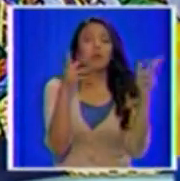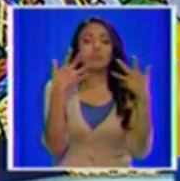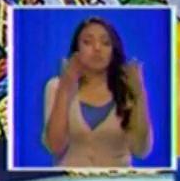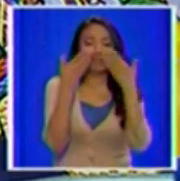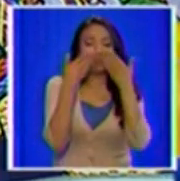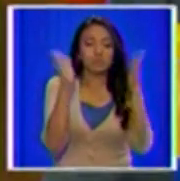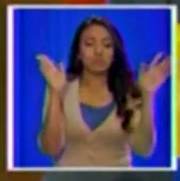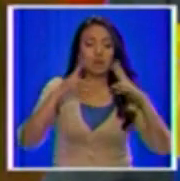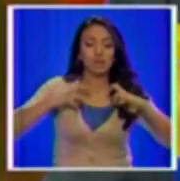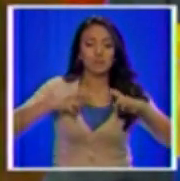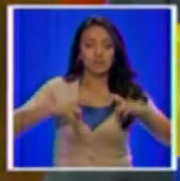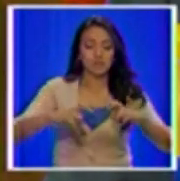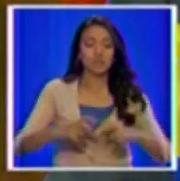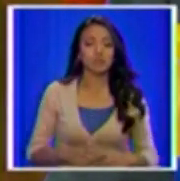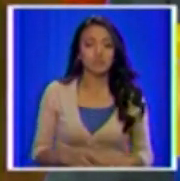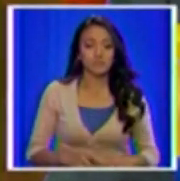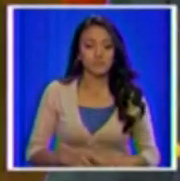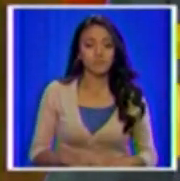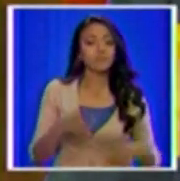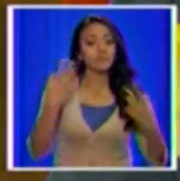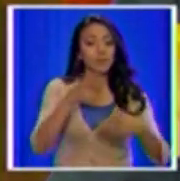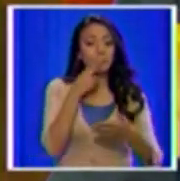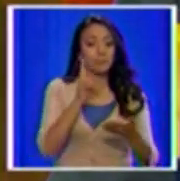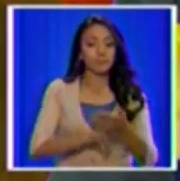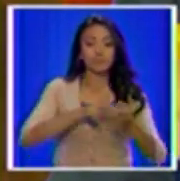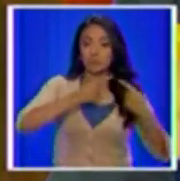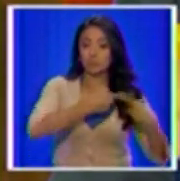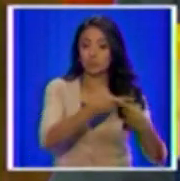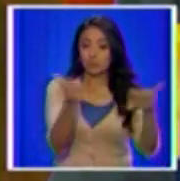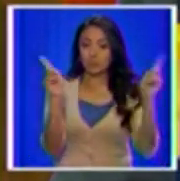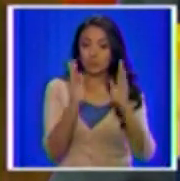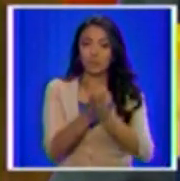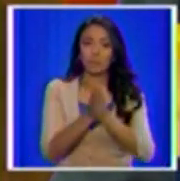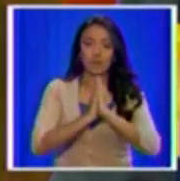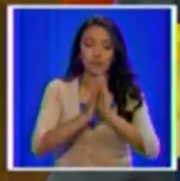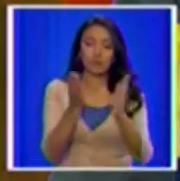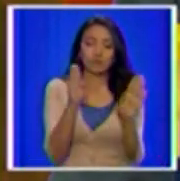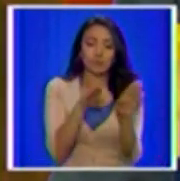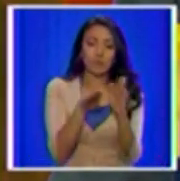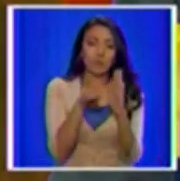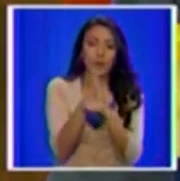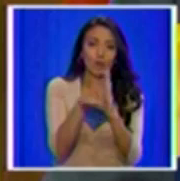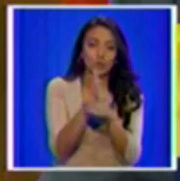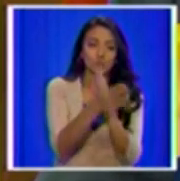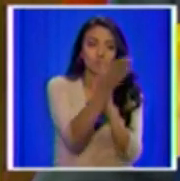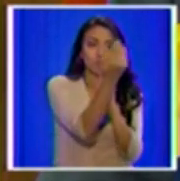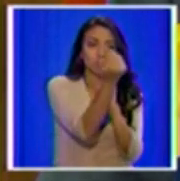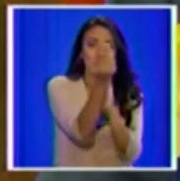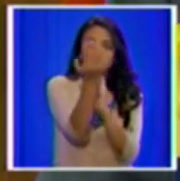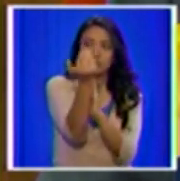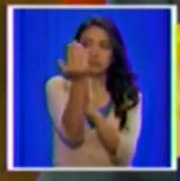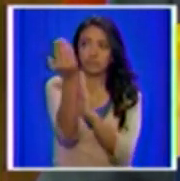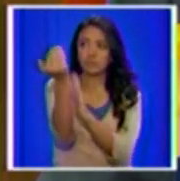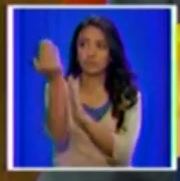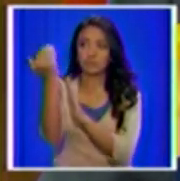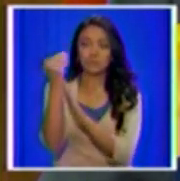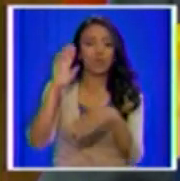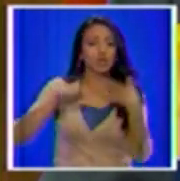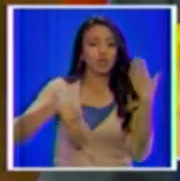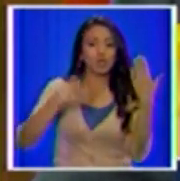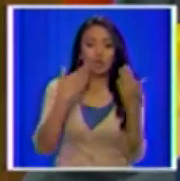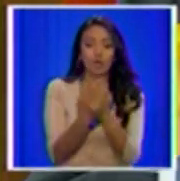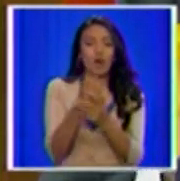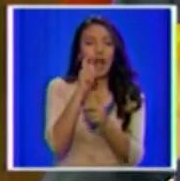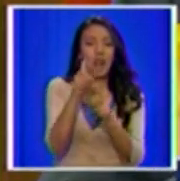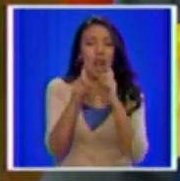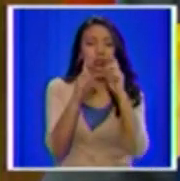una investigación. Se emitió una circular solicitando a los bancos que remitan a esta superintendencia todos los reclamos